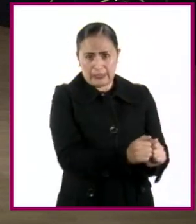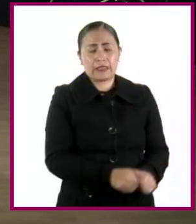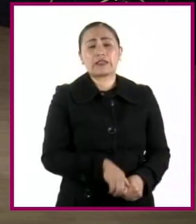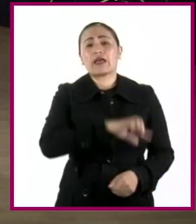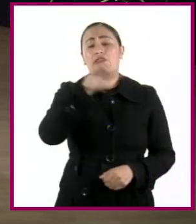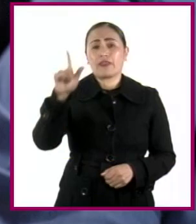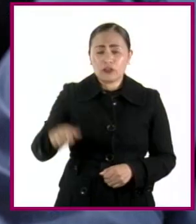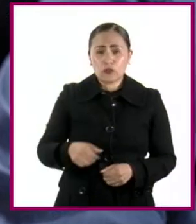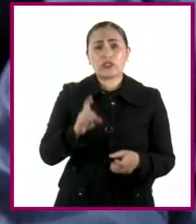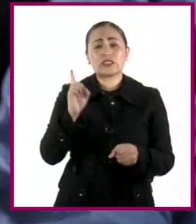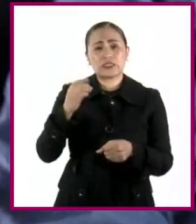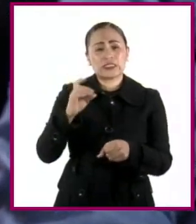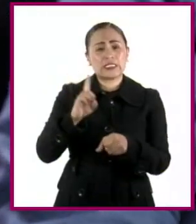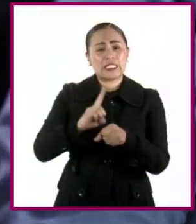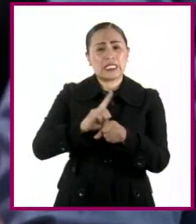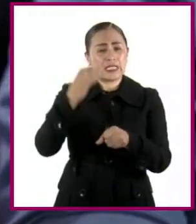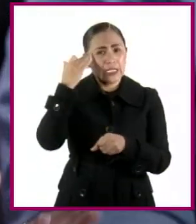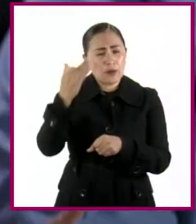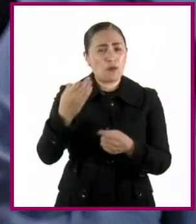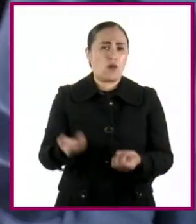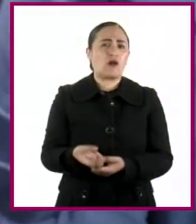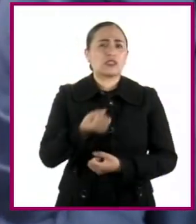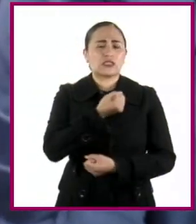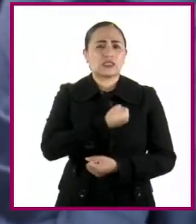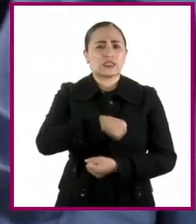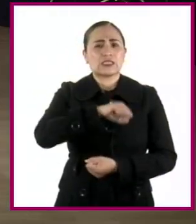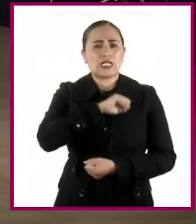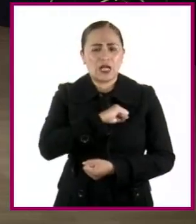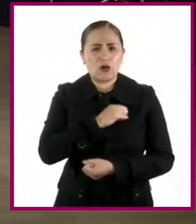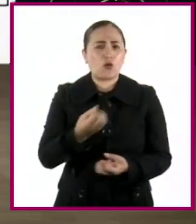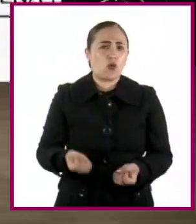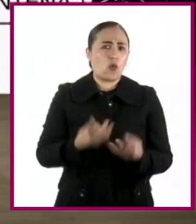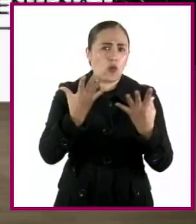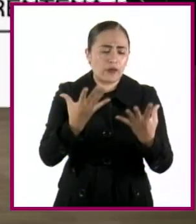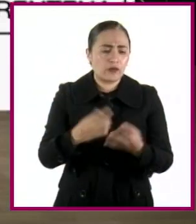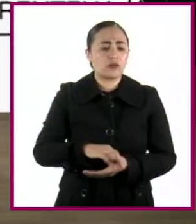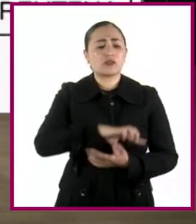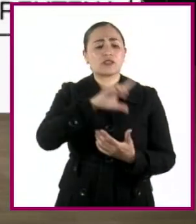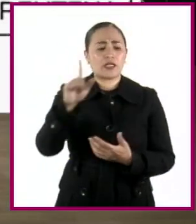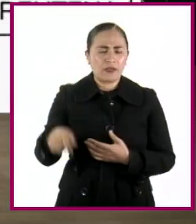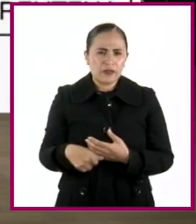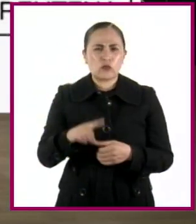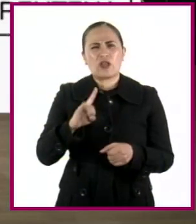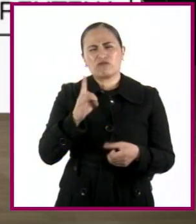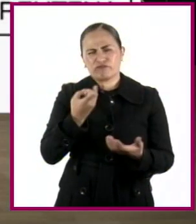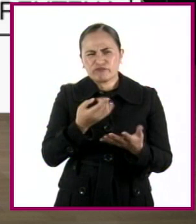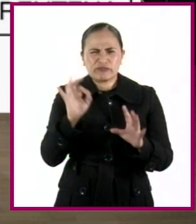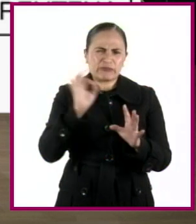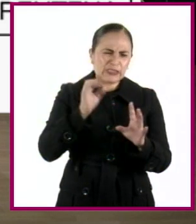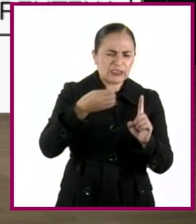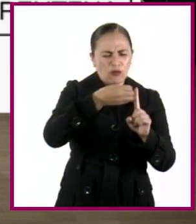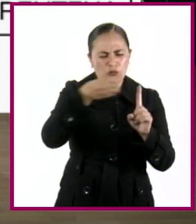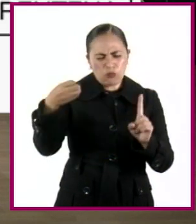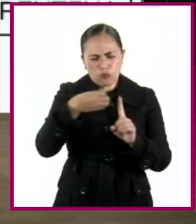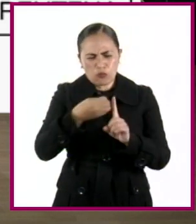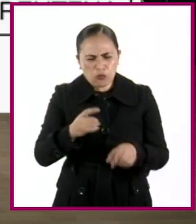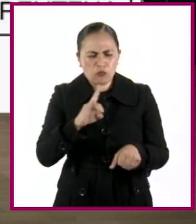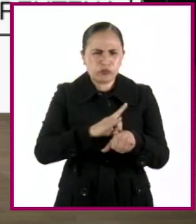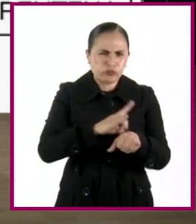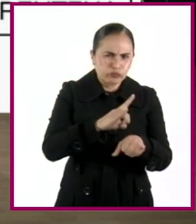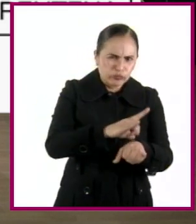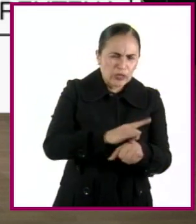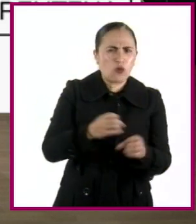tarda en recuperarse. Una vez construido el modelo, podemos llevar a cabo simulaciones que nos ayuden a predecir cómo va a crecer el